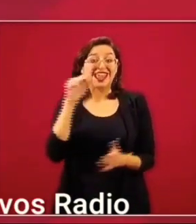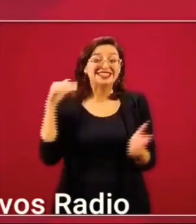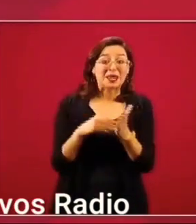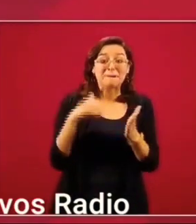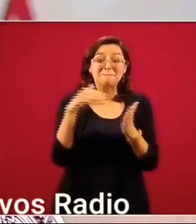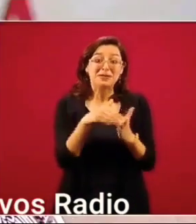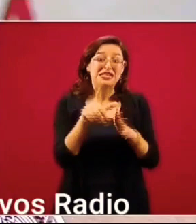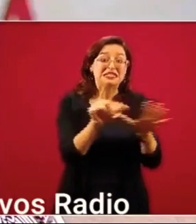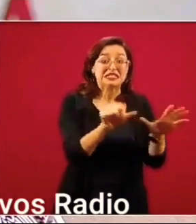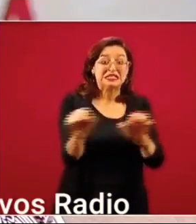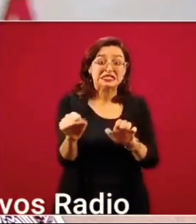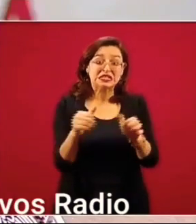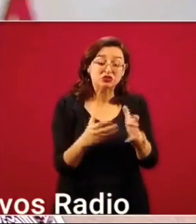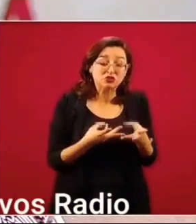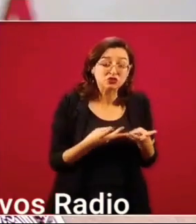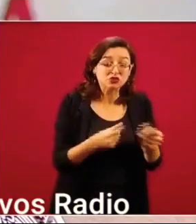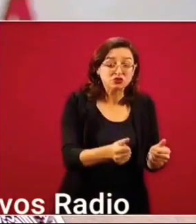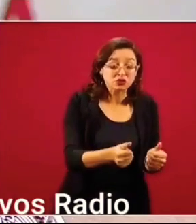¿Y